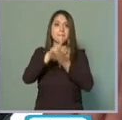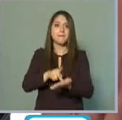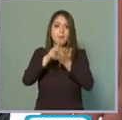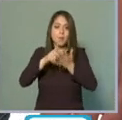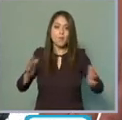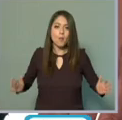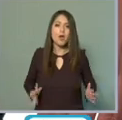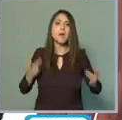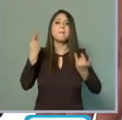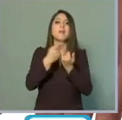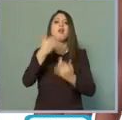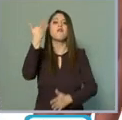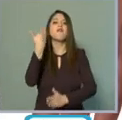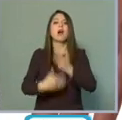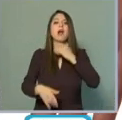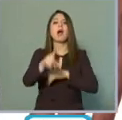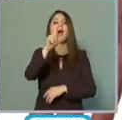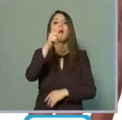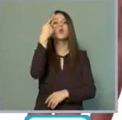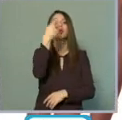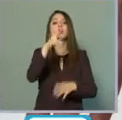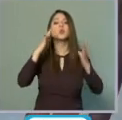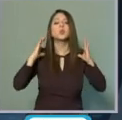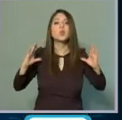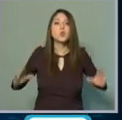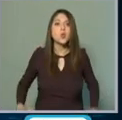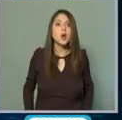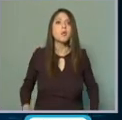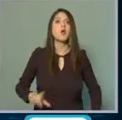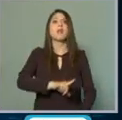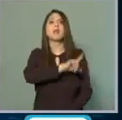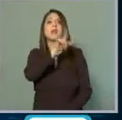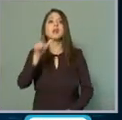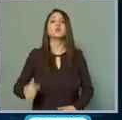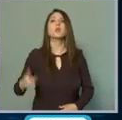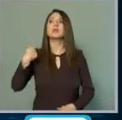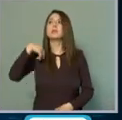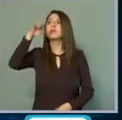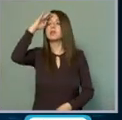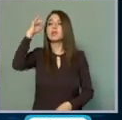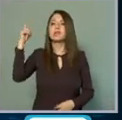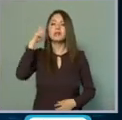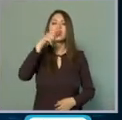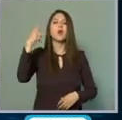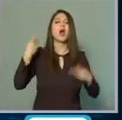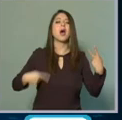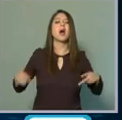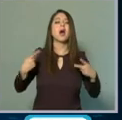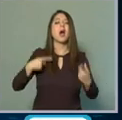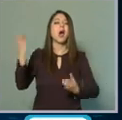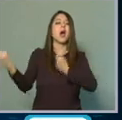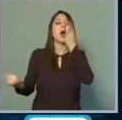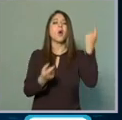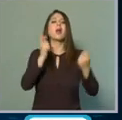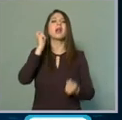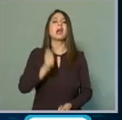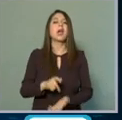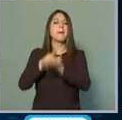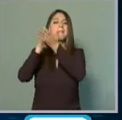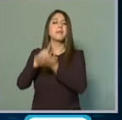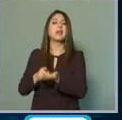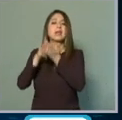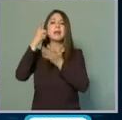está deshidratando. ¿Por qué? Porque está perdiendo líquidos que al rato lo va a recuperar, ¿no? Es como quien cree que va a perder peso por meterse